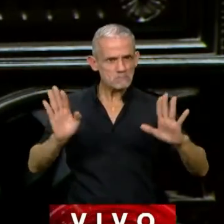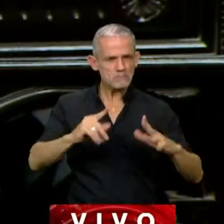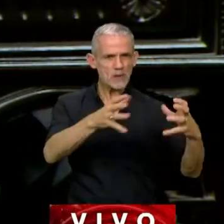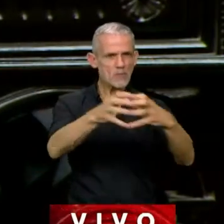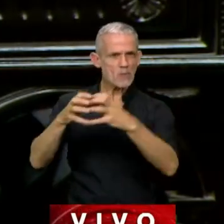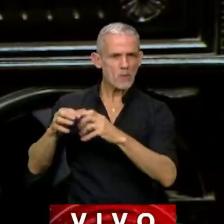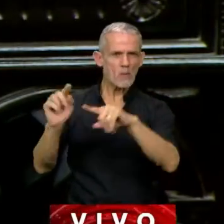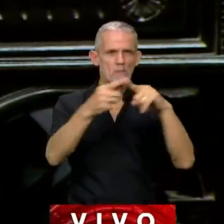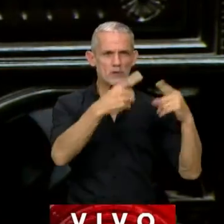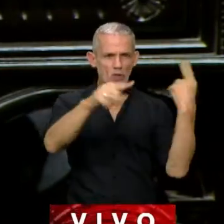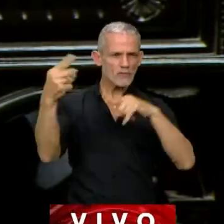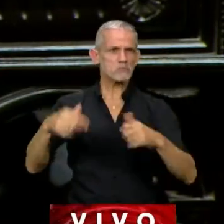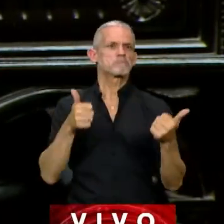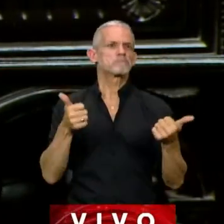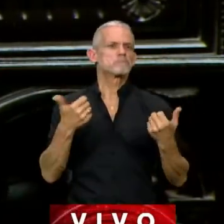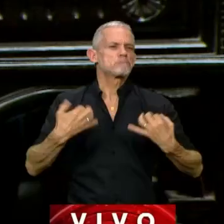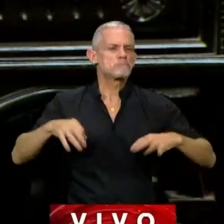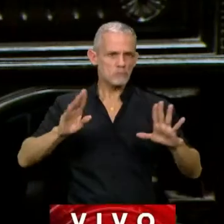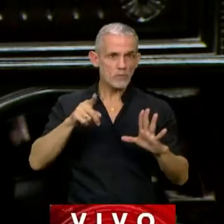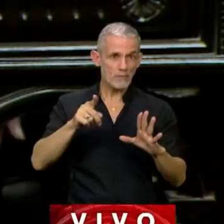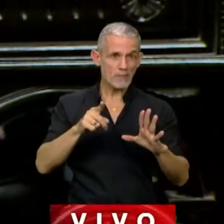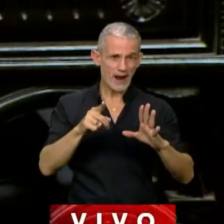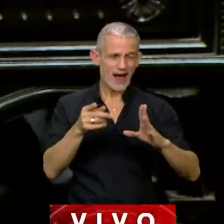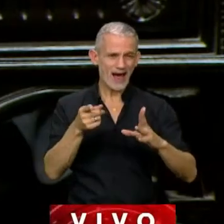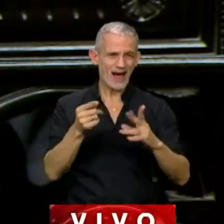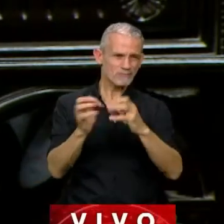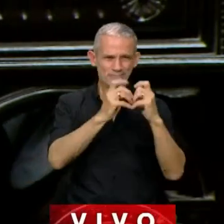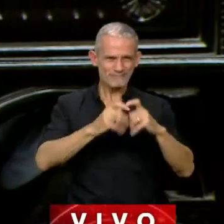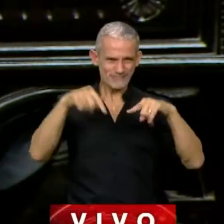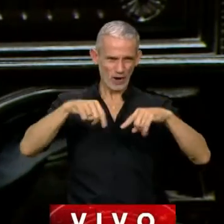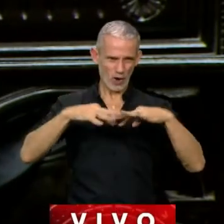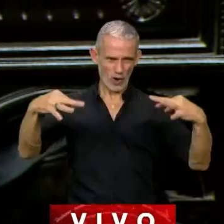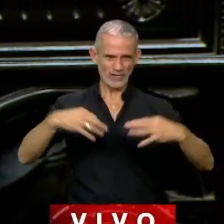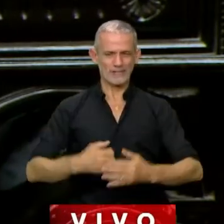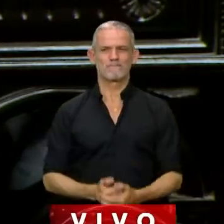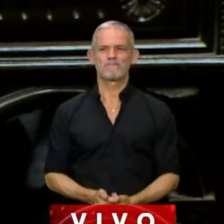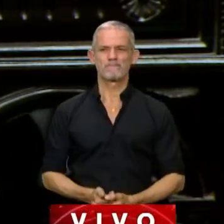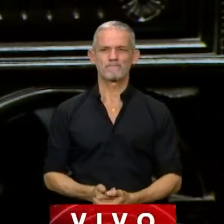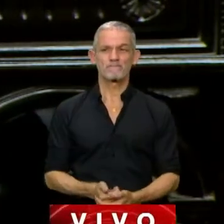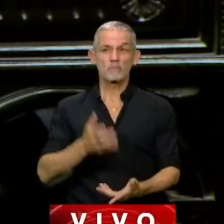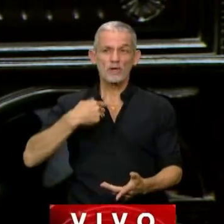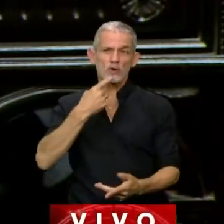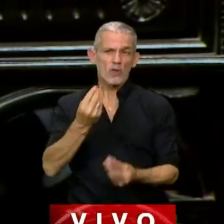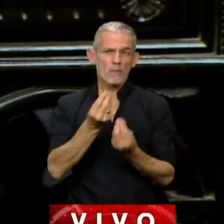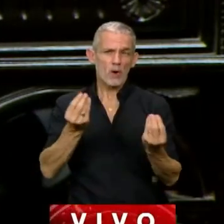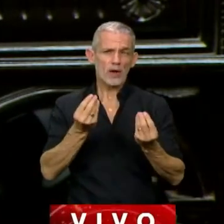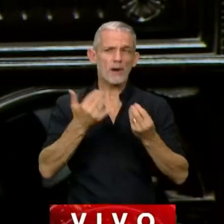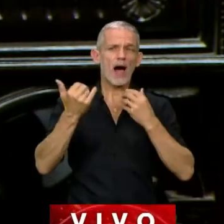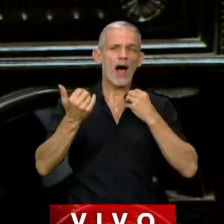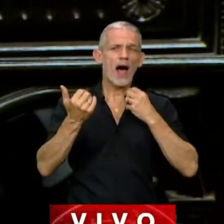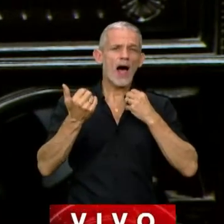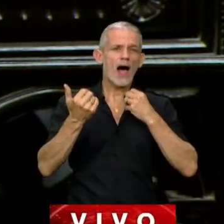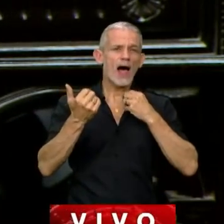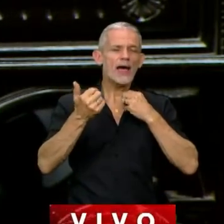parece algo que tenemos que destacar en este tratamiento que estamos haciendo. Y lo digo porque hay sectores que